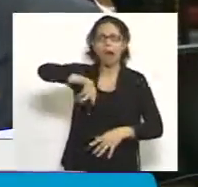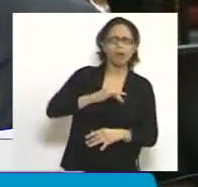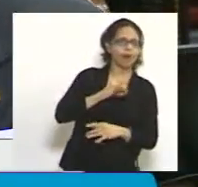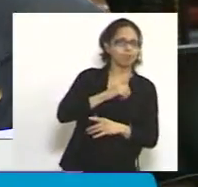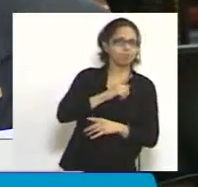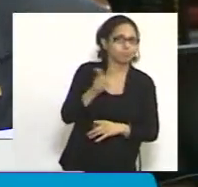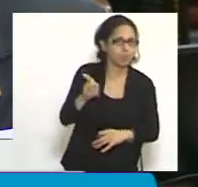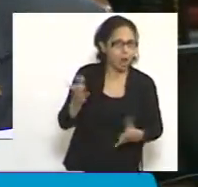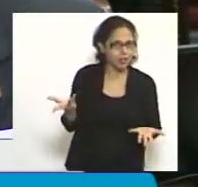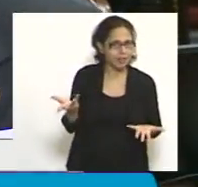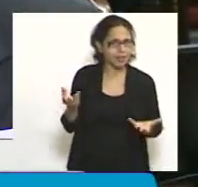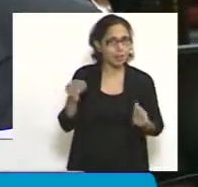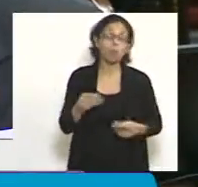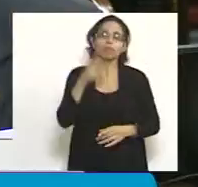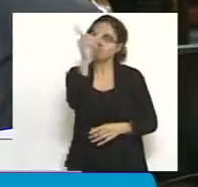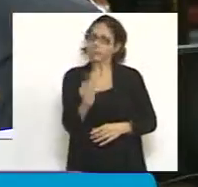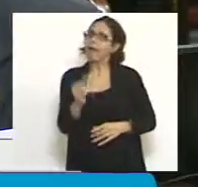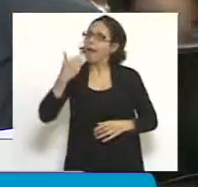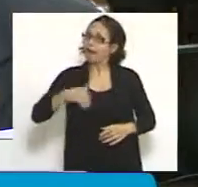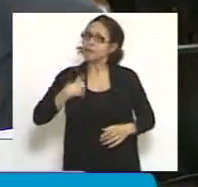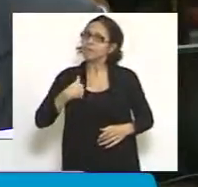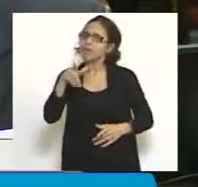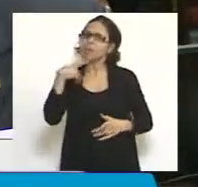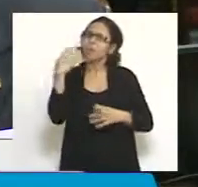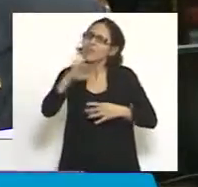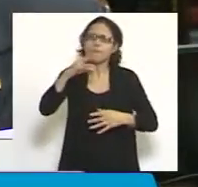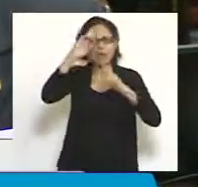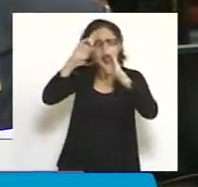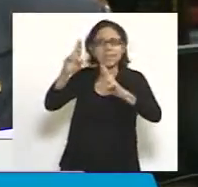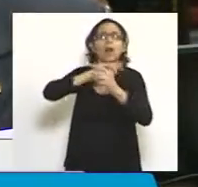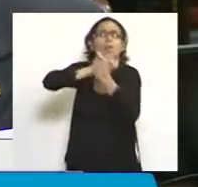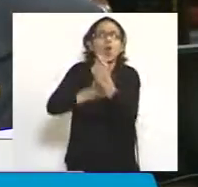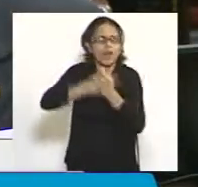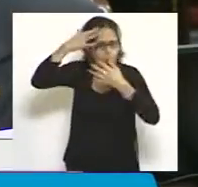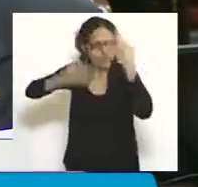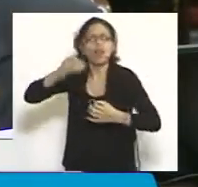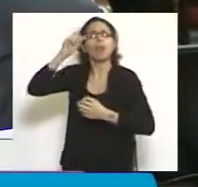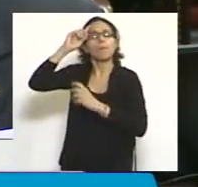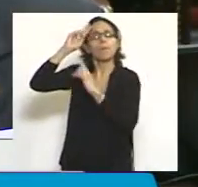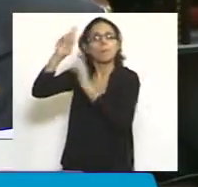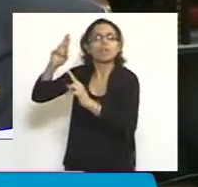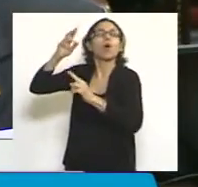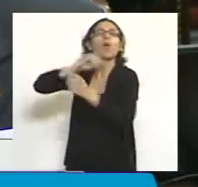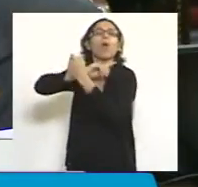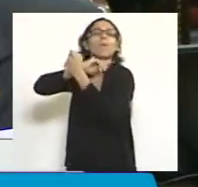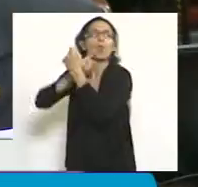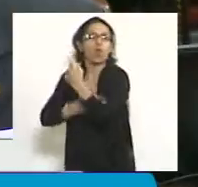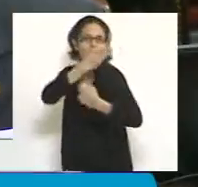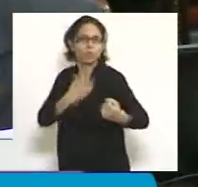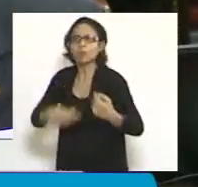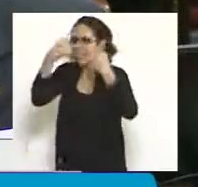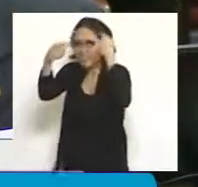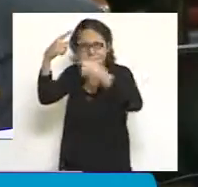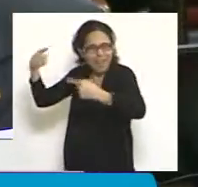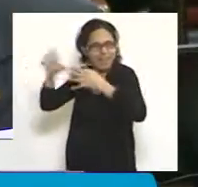una república que se respete la independencia de los poderes, queremos jueces independientes, probos